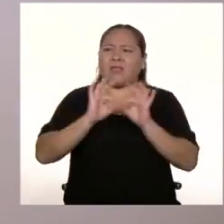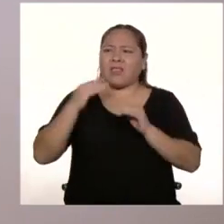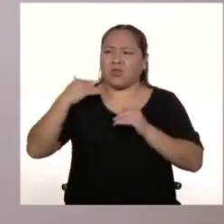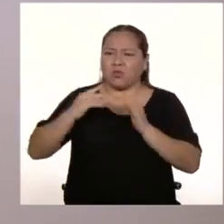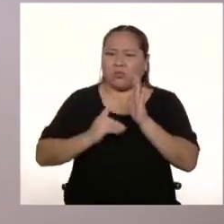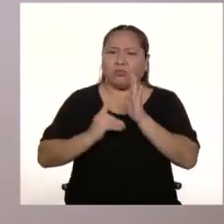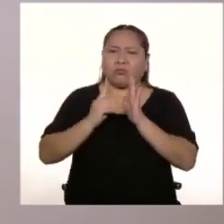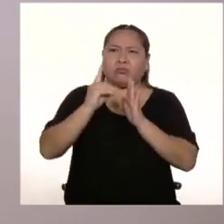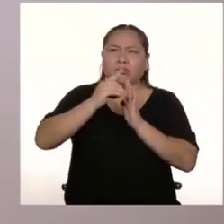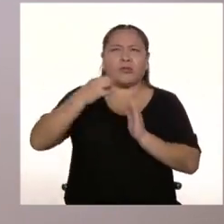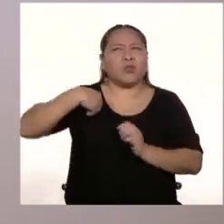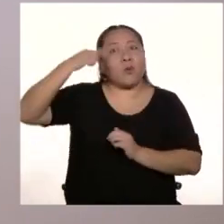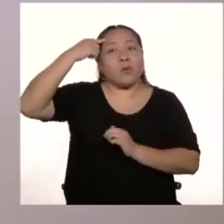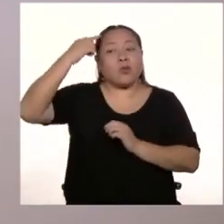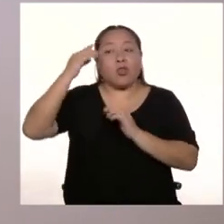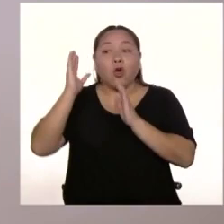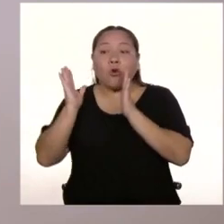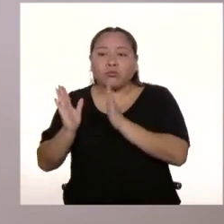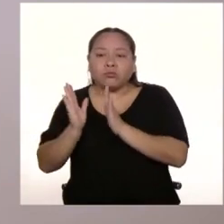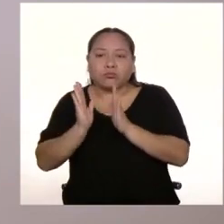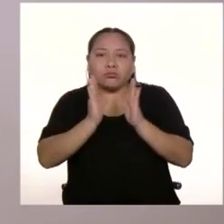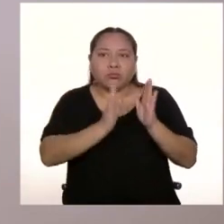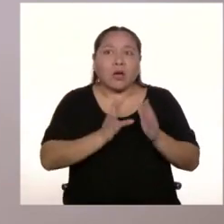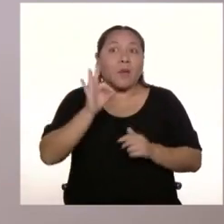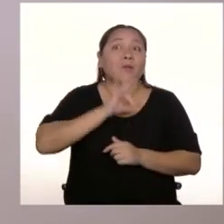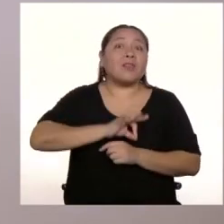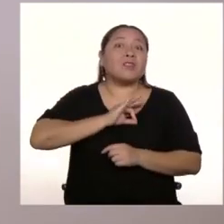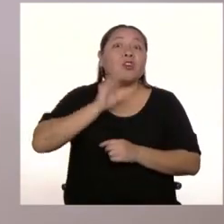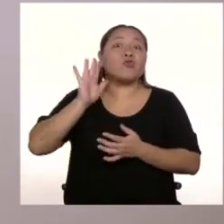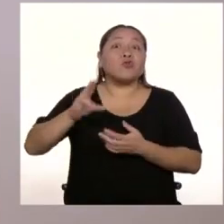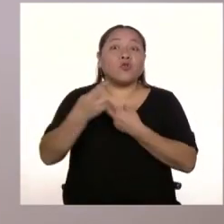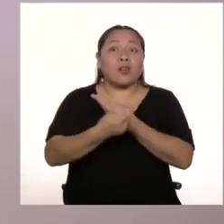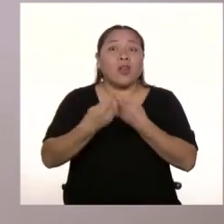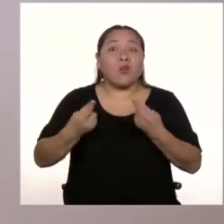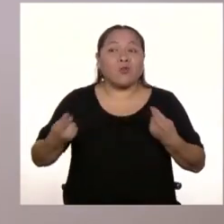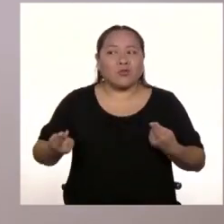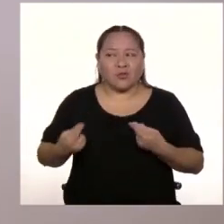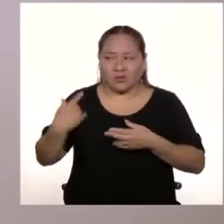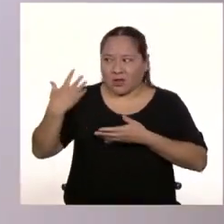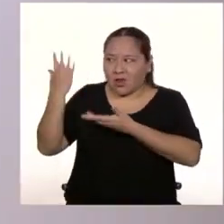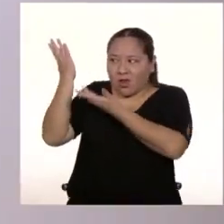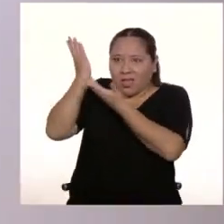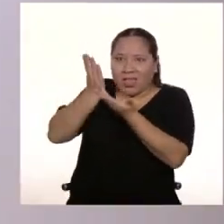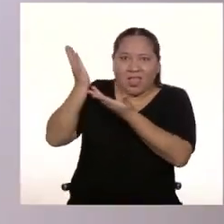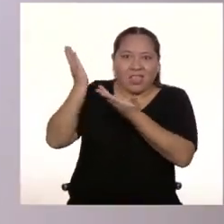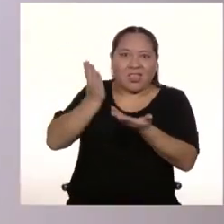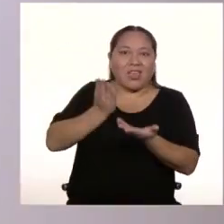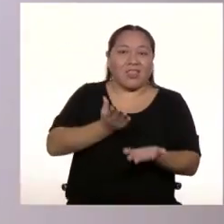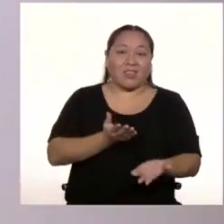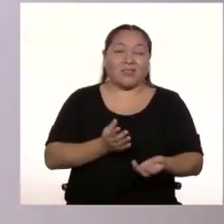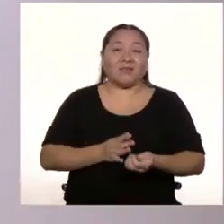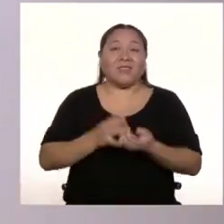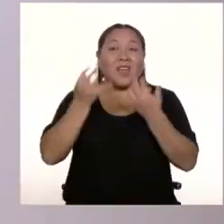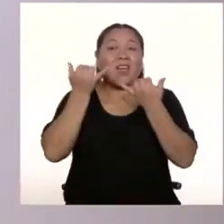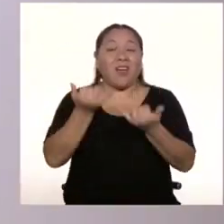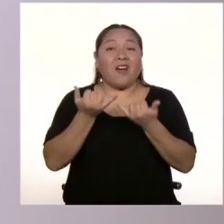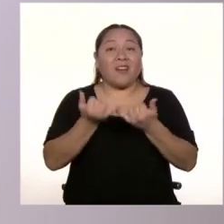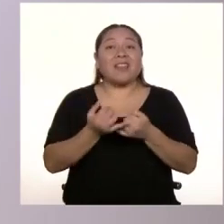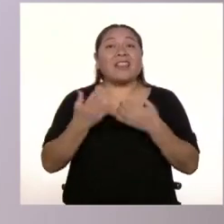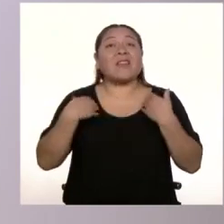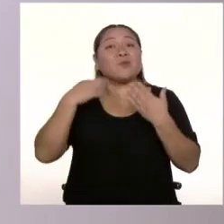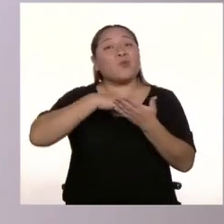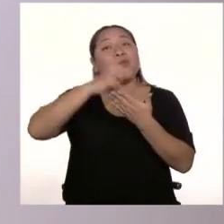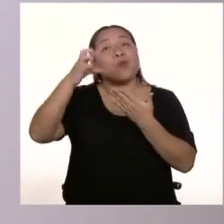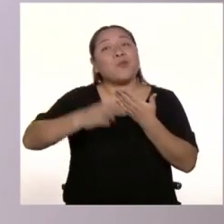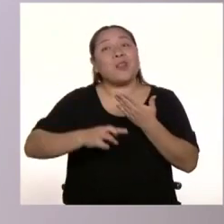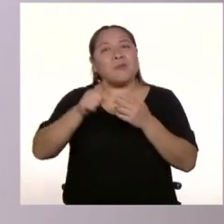con la organización, que aprovecharon muy bien sus recursos y con la herencia cultural de sus antepasados. Por eso, hoy tenemos preparado un programa